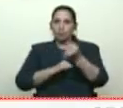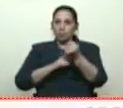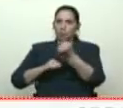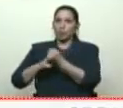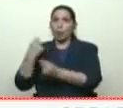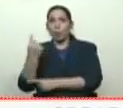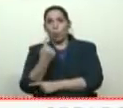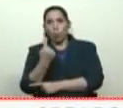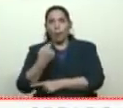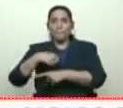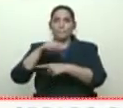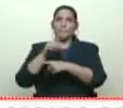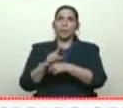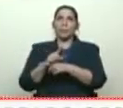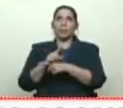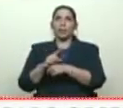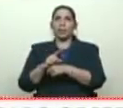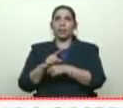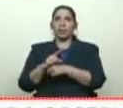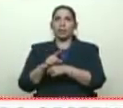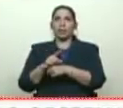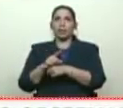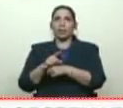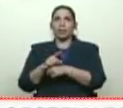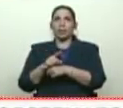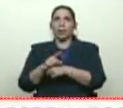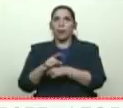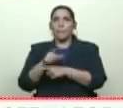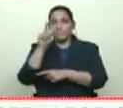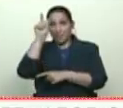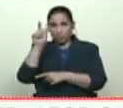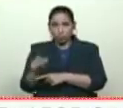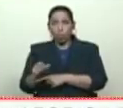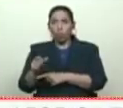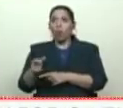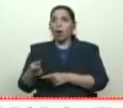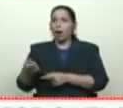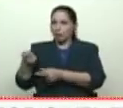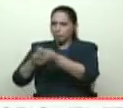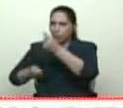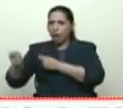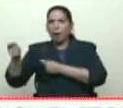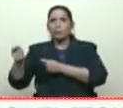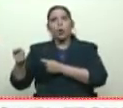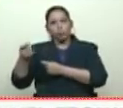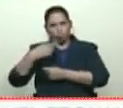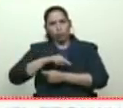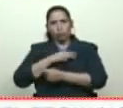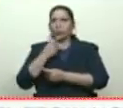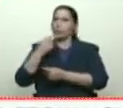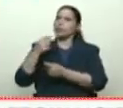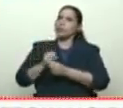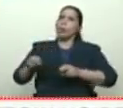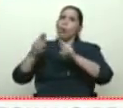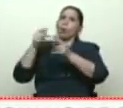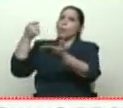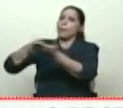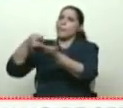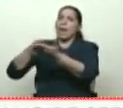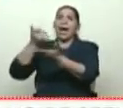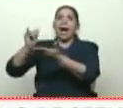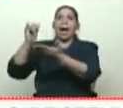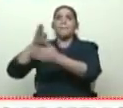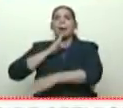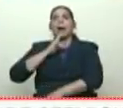donde el primer donante es la víctima, que somos nosotros. Nosotros le decimos a Naciones Unidas, aquí está la plata nuestra, pues. ¿Cuál? La que tienen los bancos